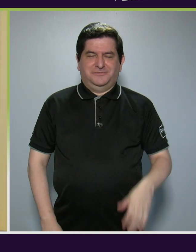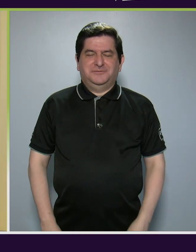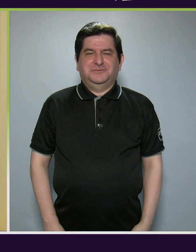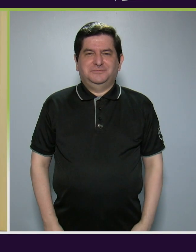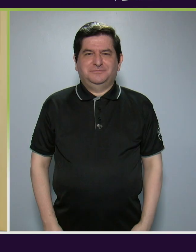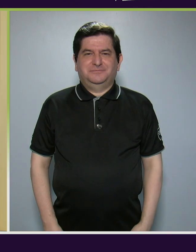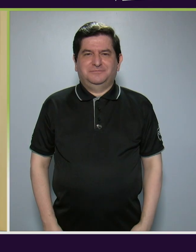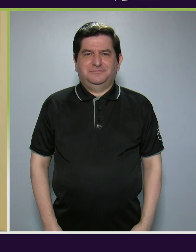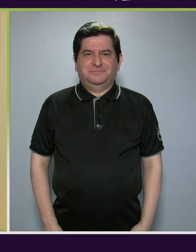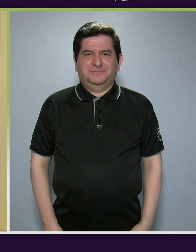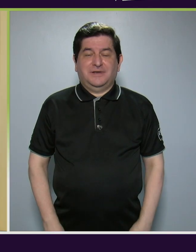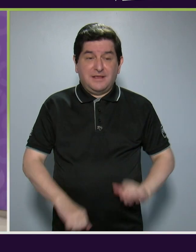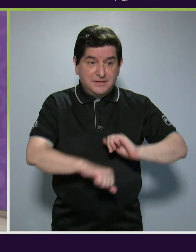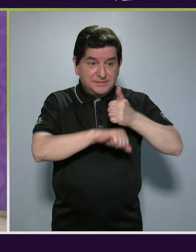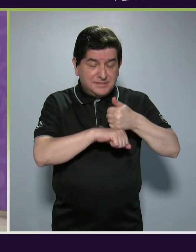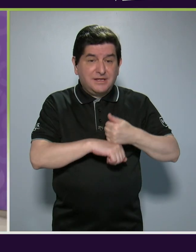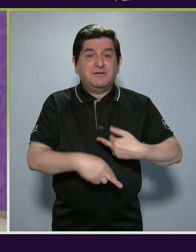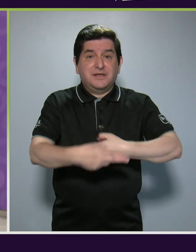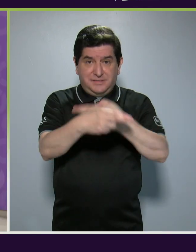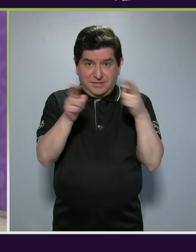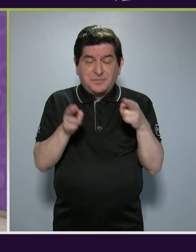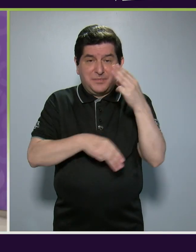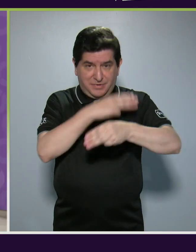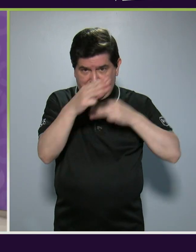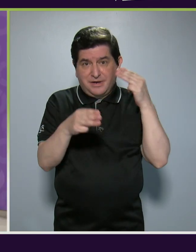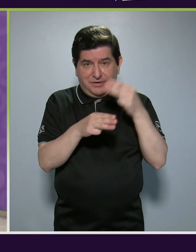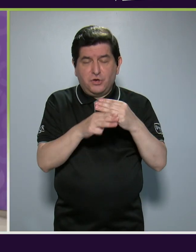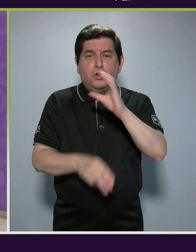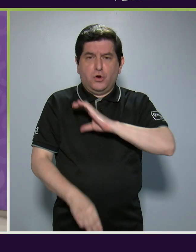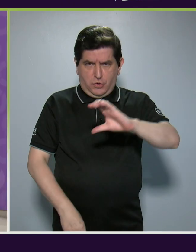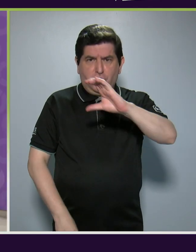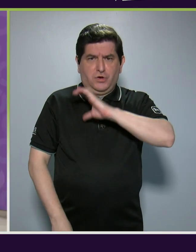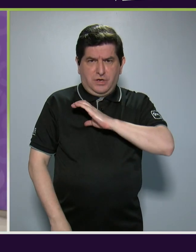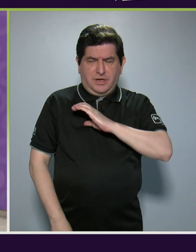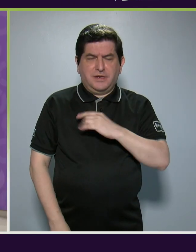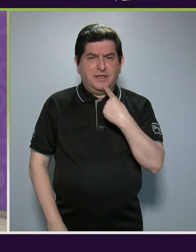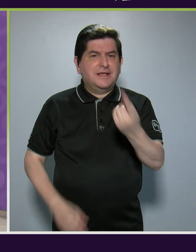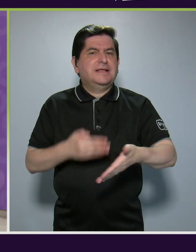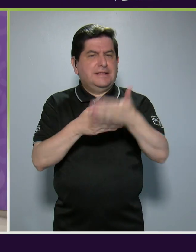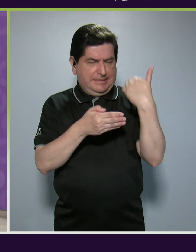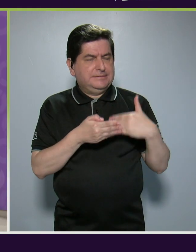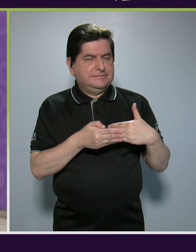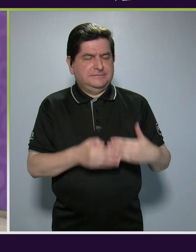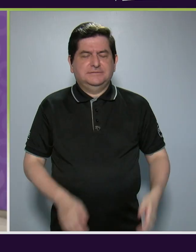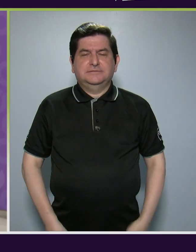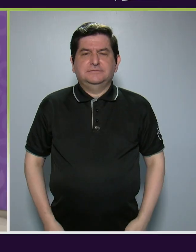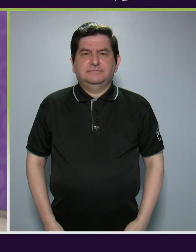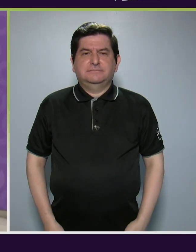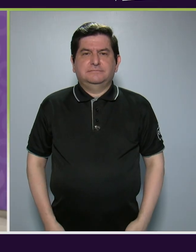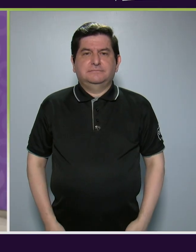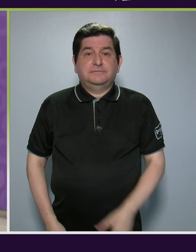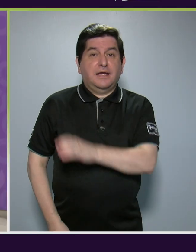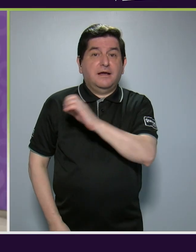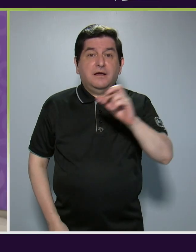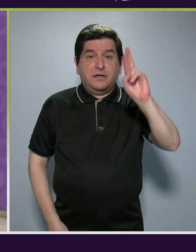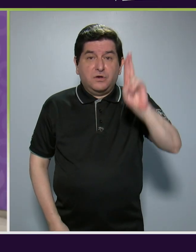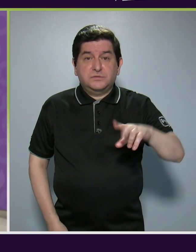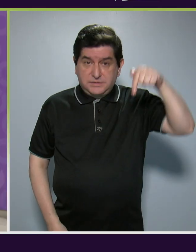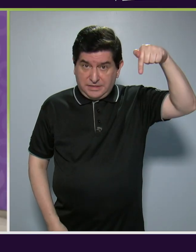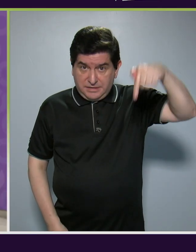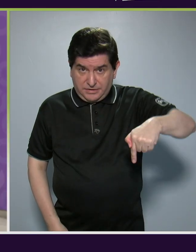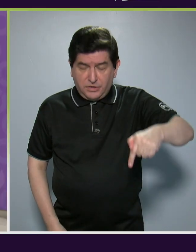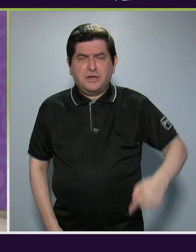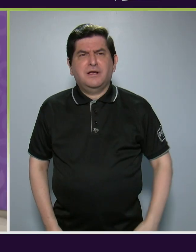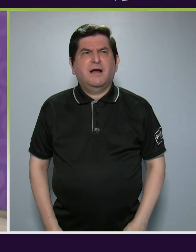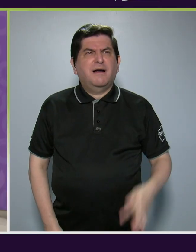Que se le da a estas regiones en el mundo por estas características que ya lo señalaban. Ahora bien, en Costa Rica Yo